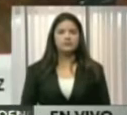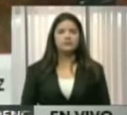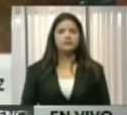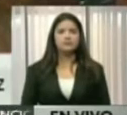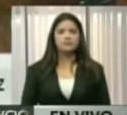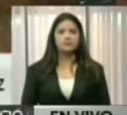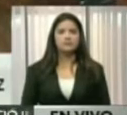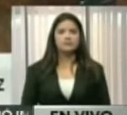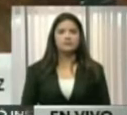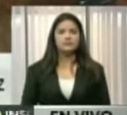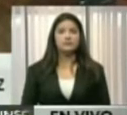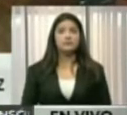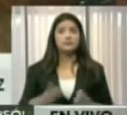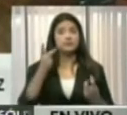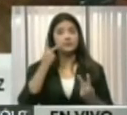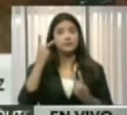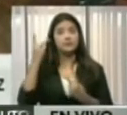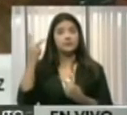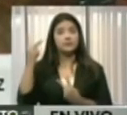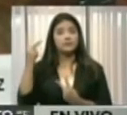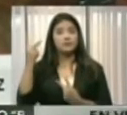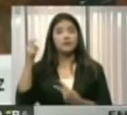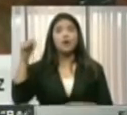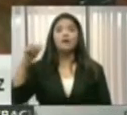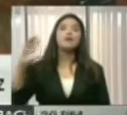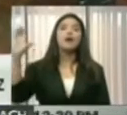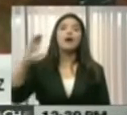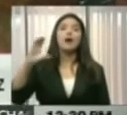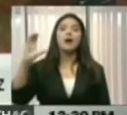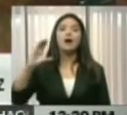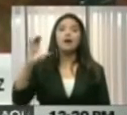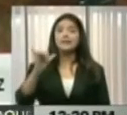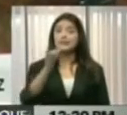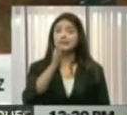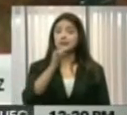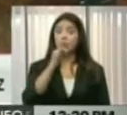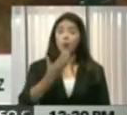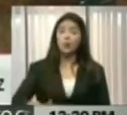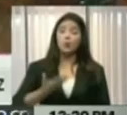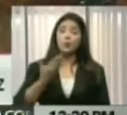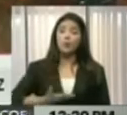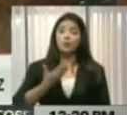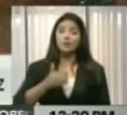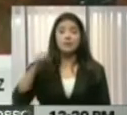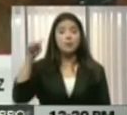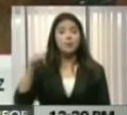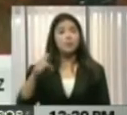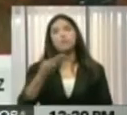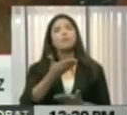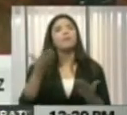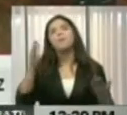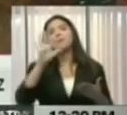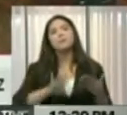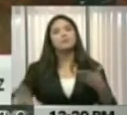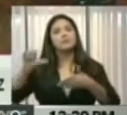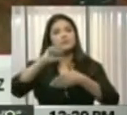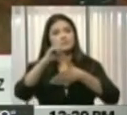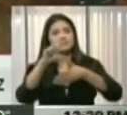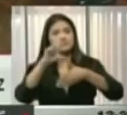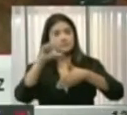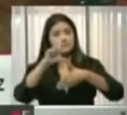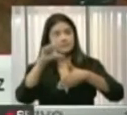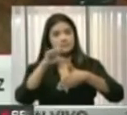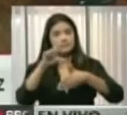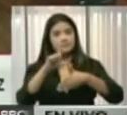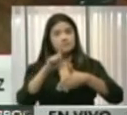Bien, ustedes lo ven, es Caracas, sede de una de las noticias más trascendentes de este día para toda la región latinoamericana,